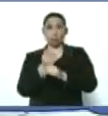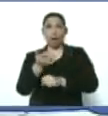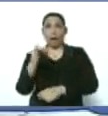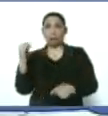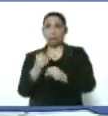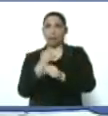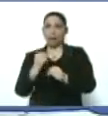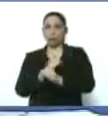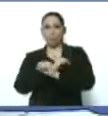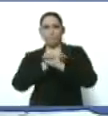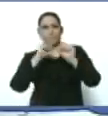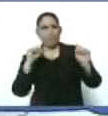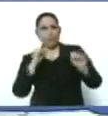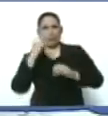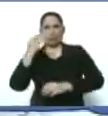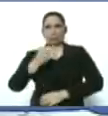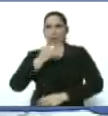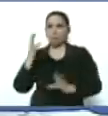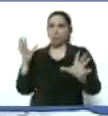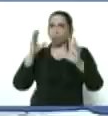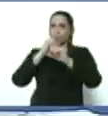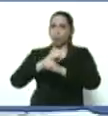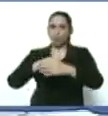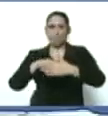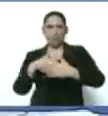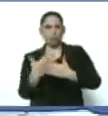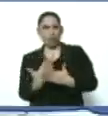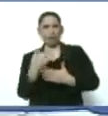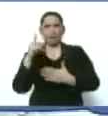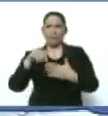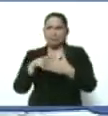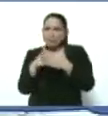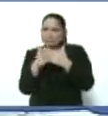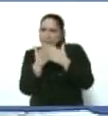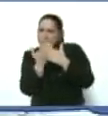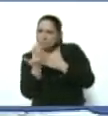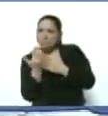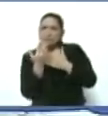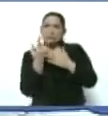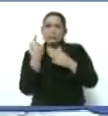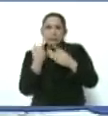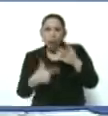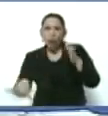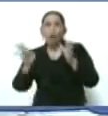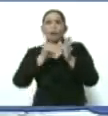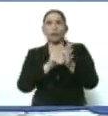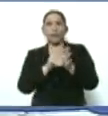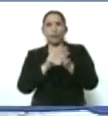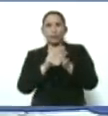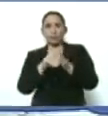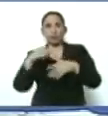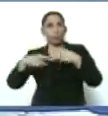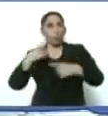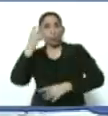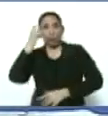la mañana, en la tarde, en la noche, en la madrugada, en la madrugadita, al amanecer y otra vez al otro día. Todos los